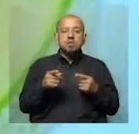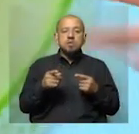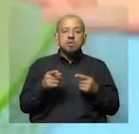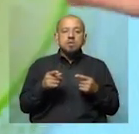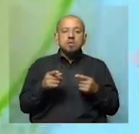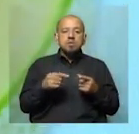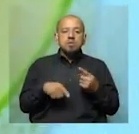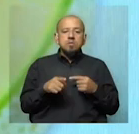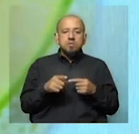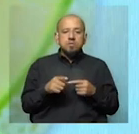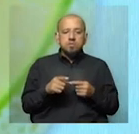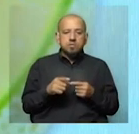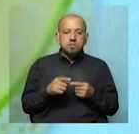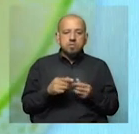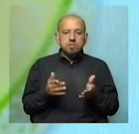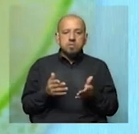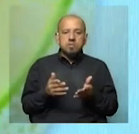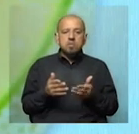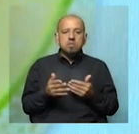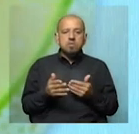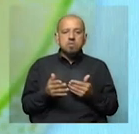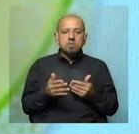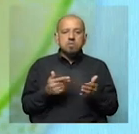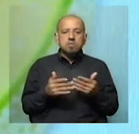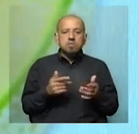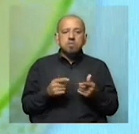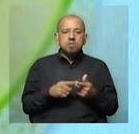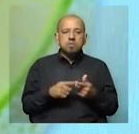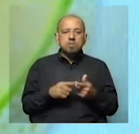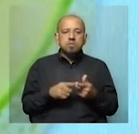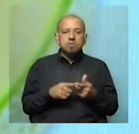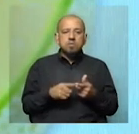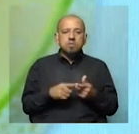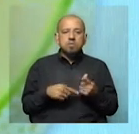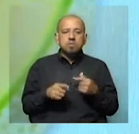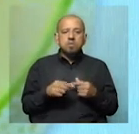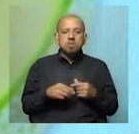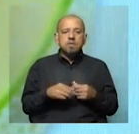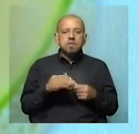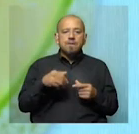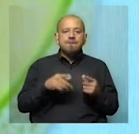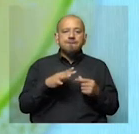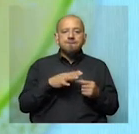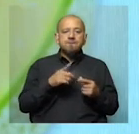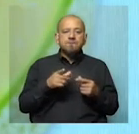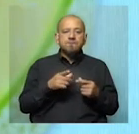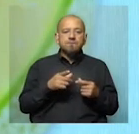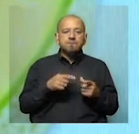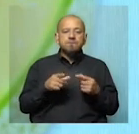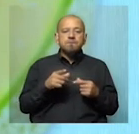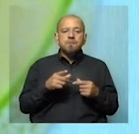traducir, que los que no los conocen, es como una especie de pequeño shopping ahí con mercaditos minoristas, en donde al final de la UAM,